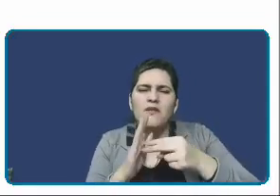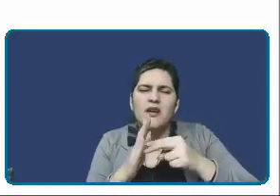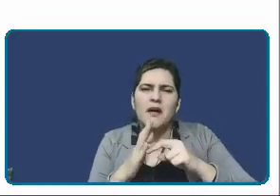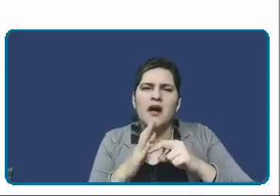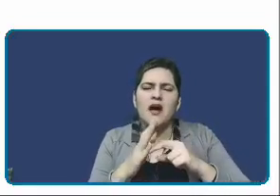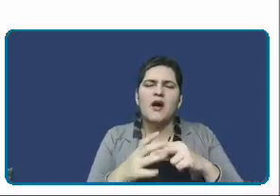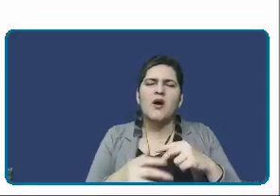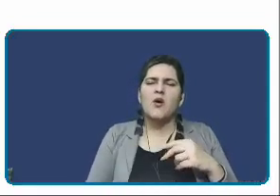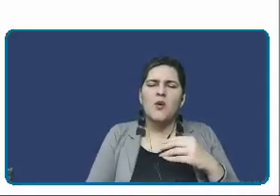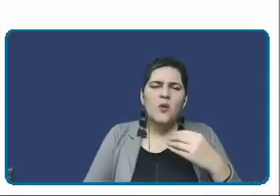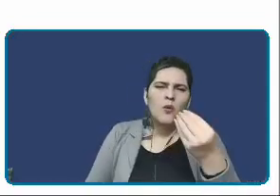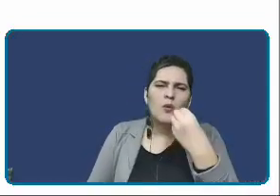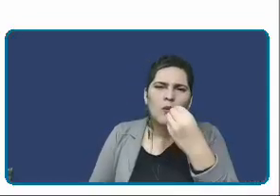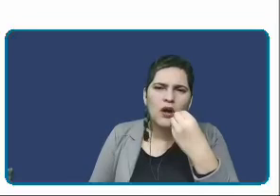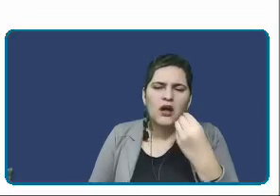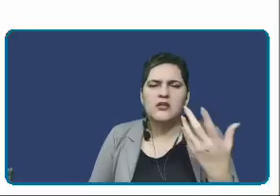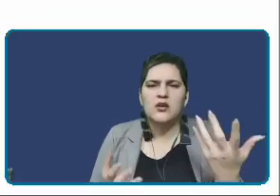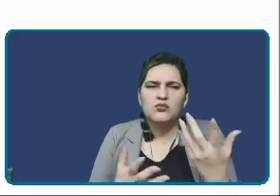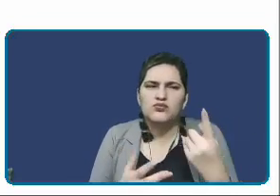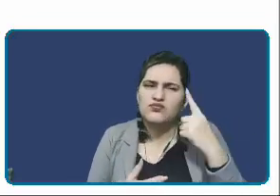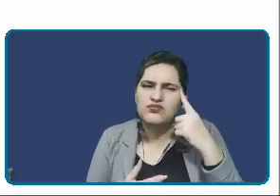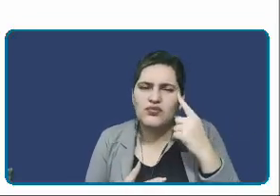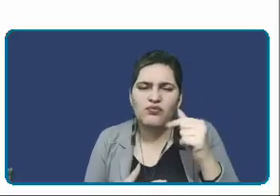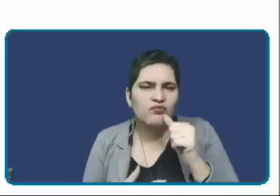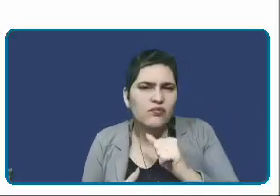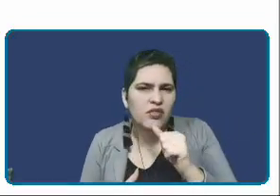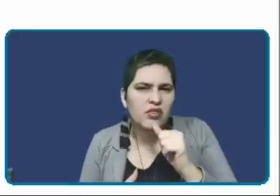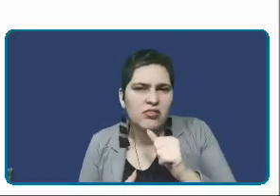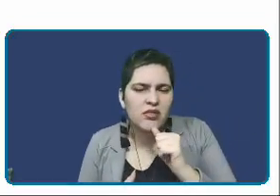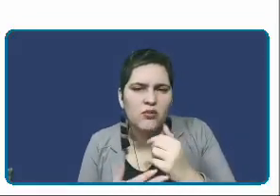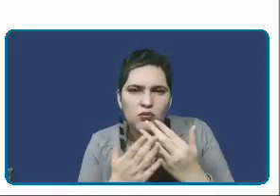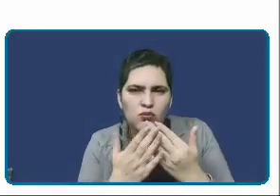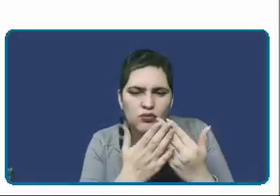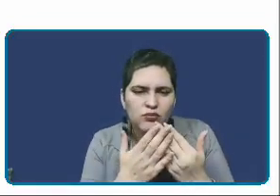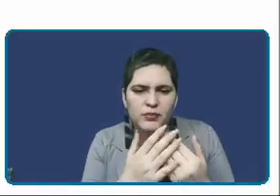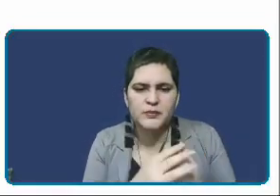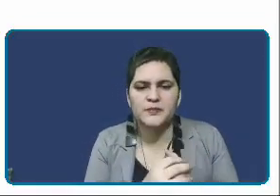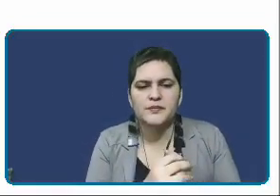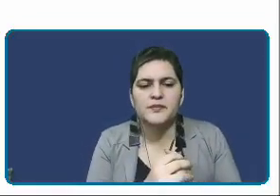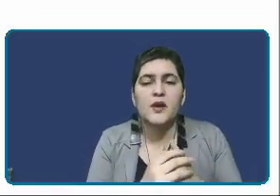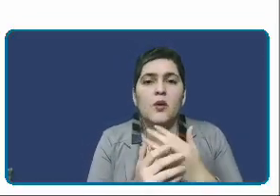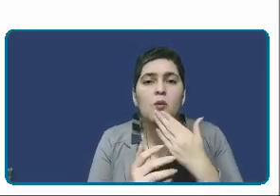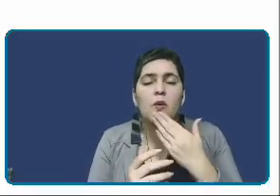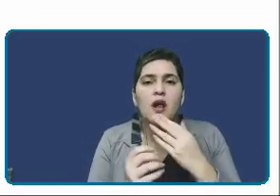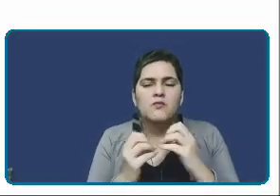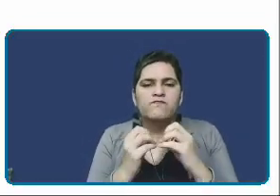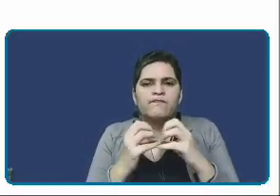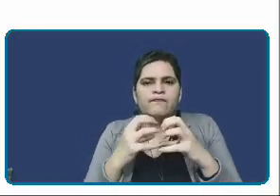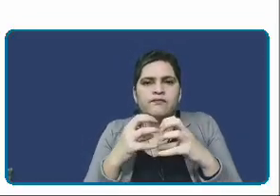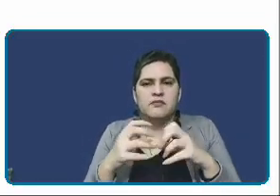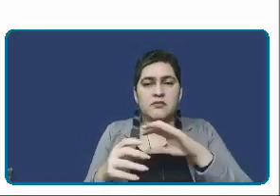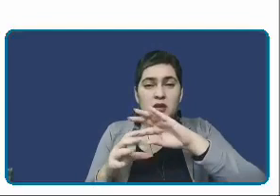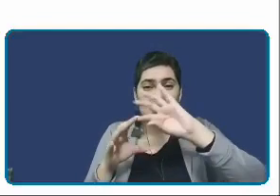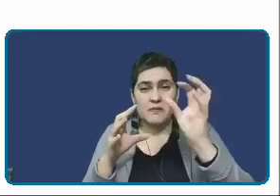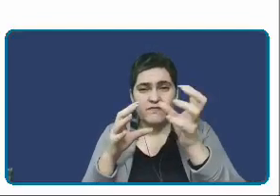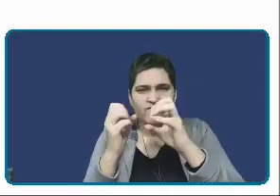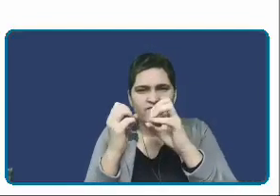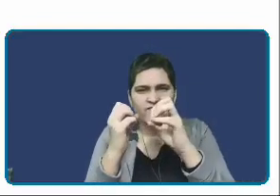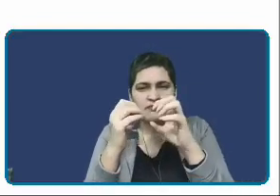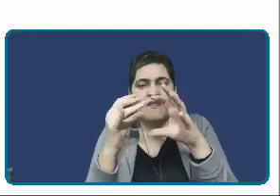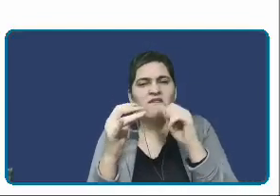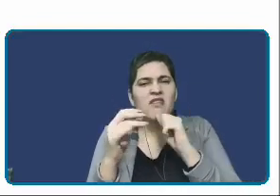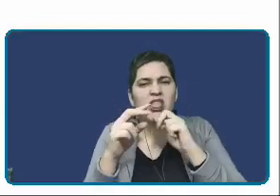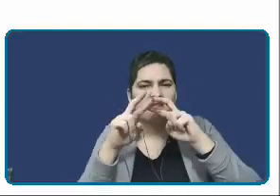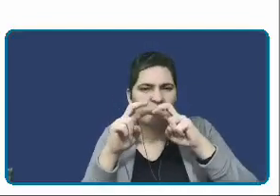alimentación. Y la inflamación intestinal, igual que la microflora, como dijimos, requiere más investigación,